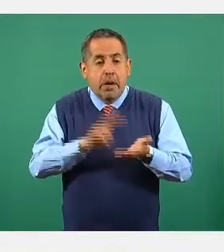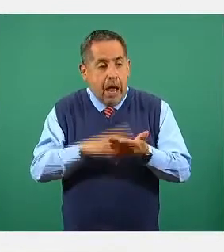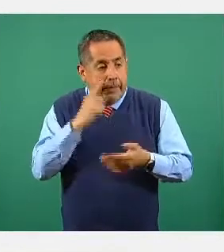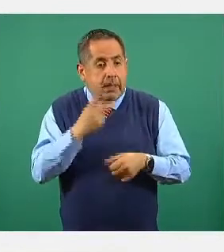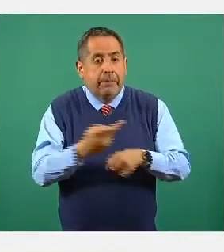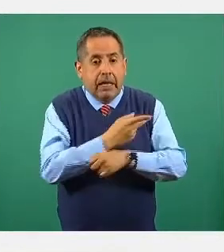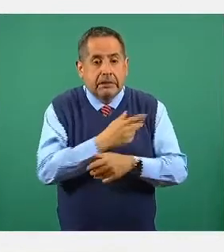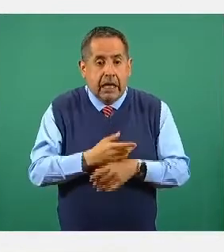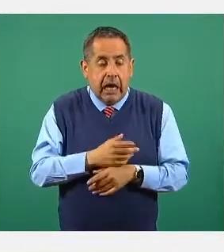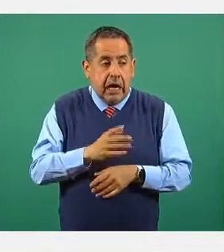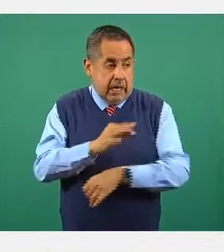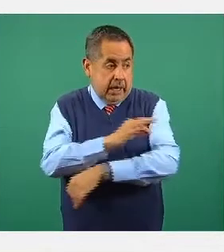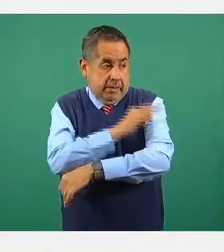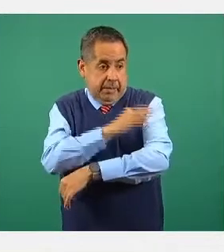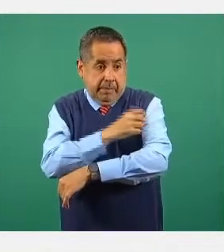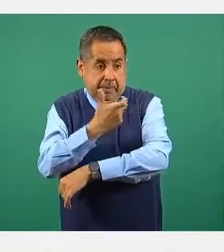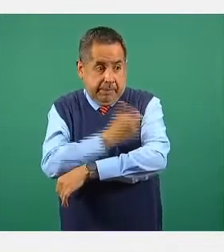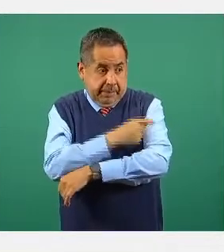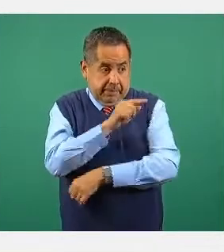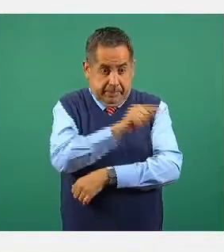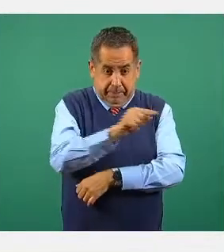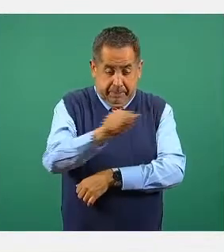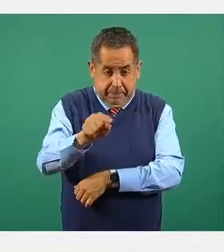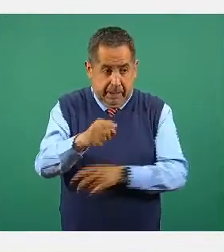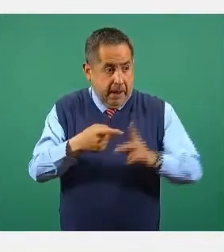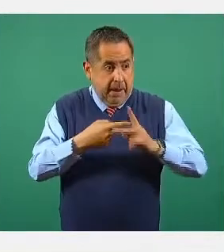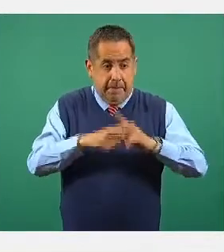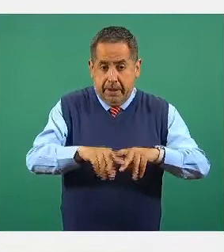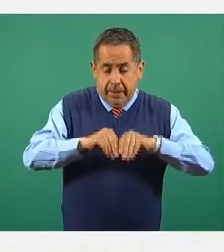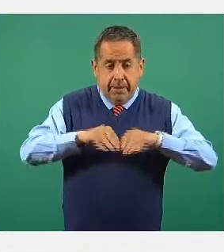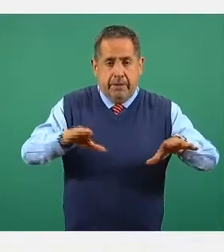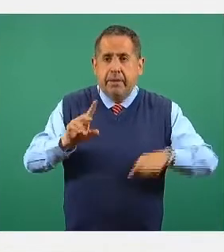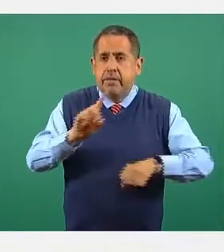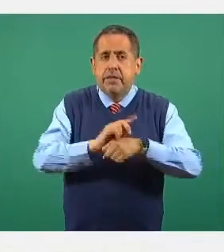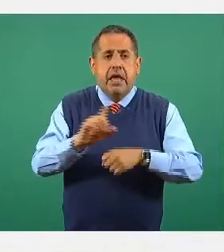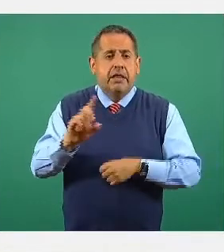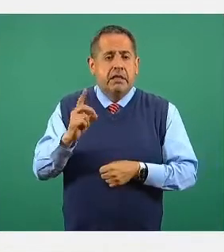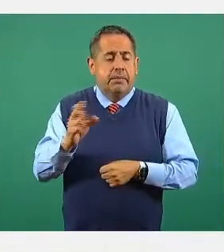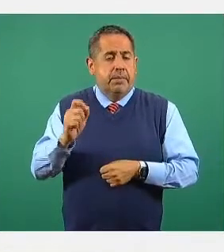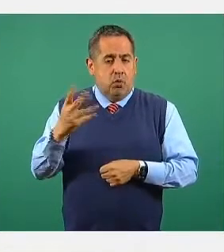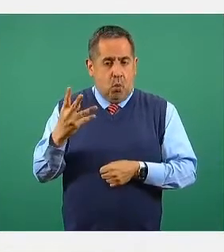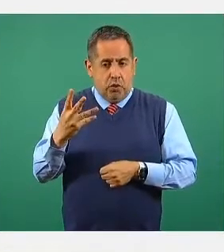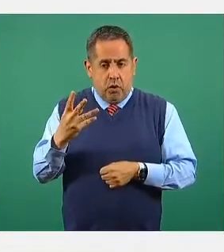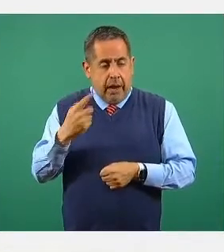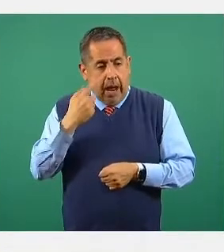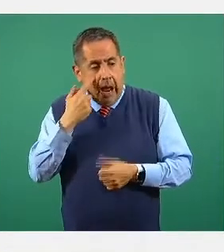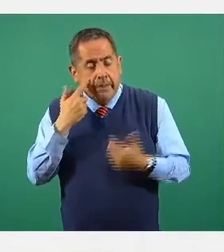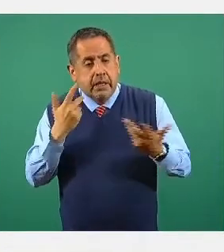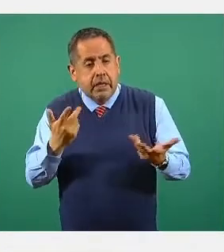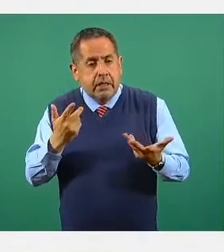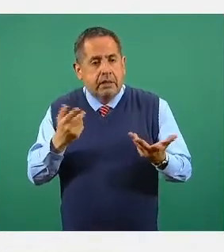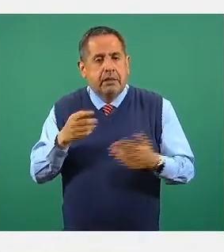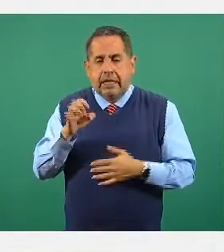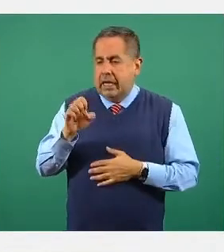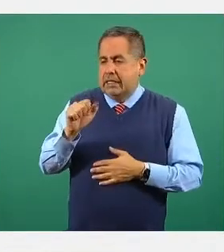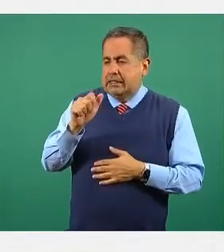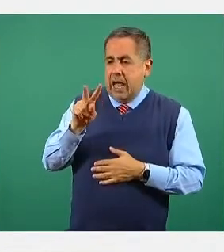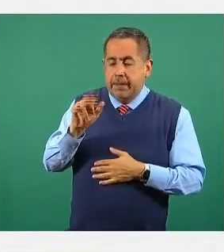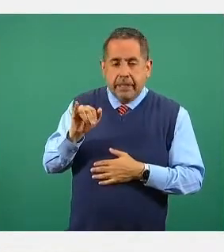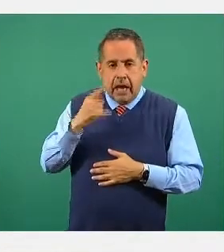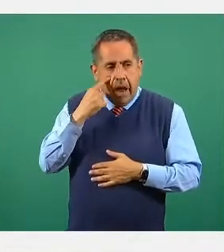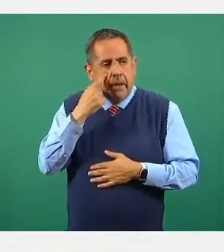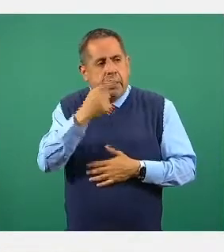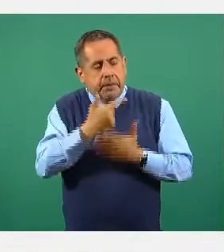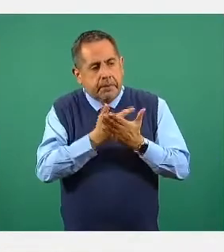con la implementación y el arranque de la vacunación desde el 24 de diciembre, el Sistema Nacional de Vigilancia también